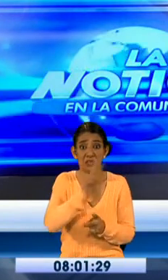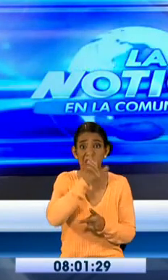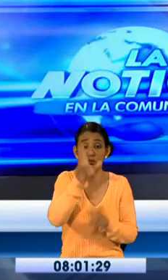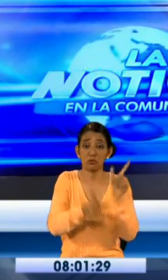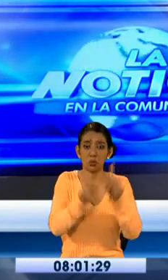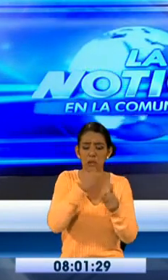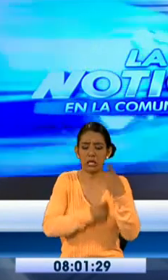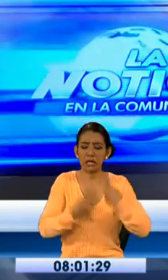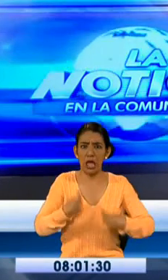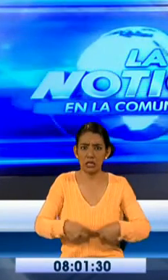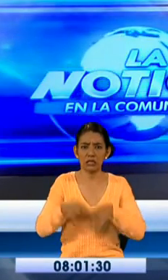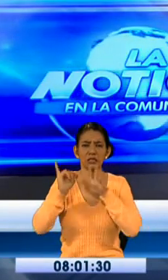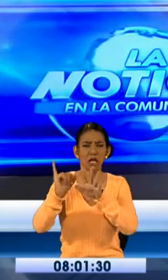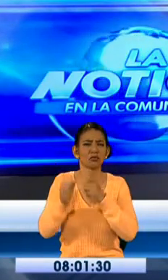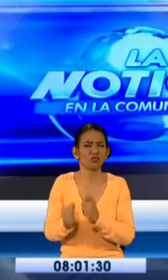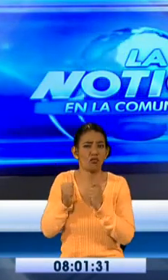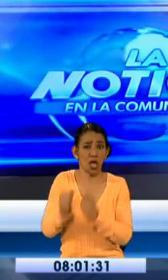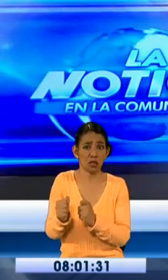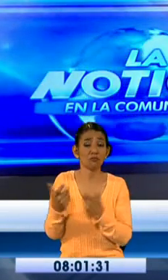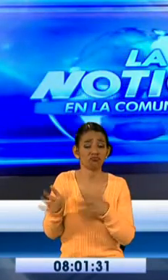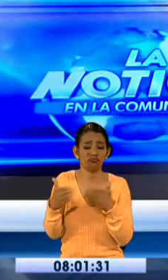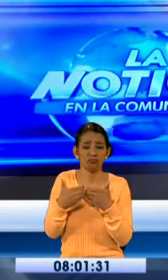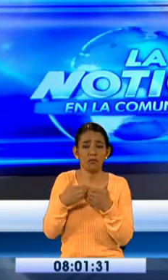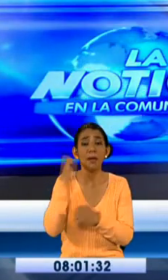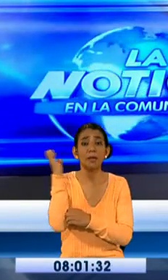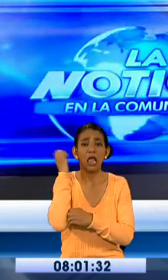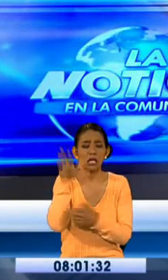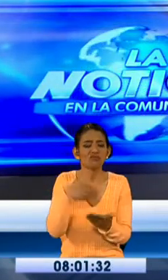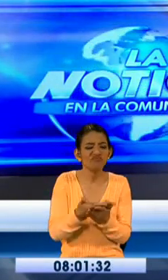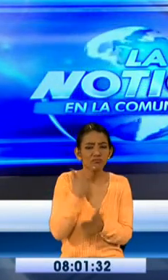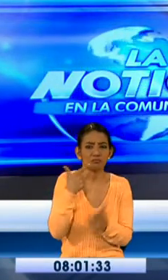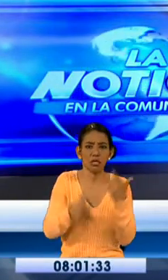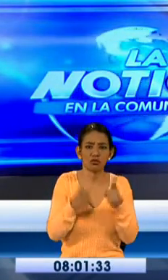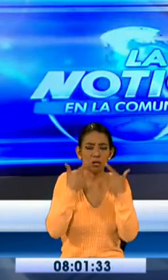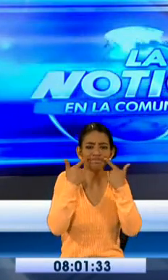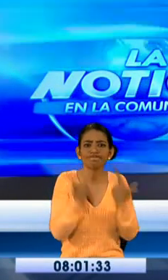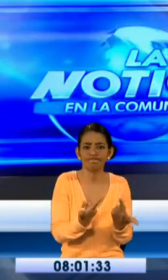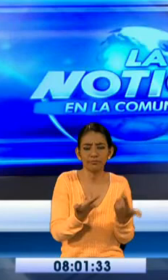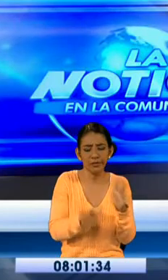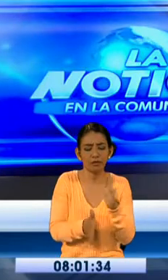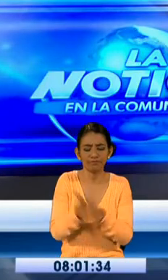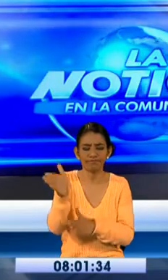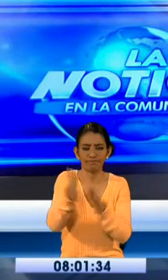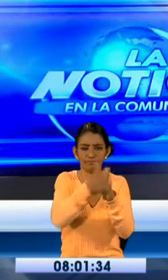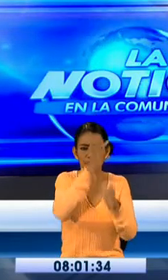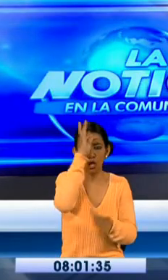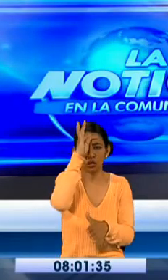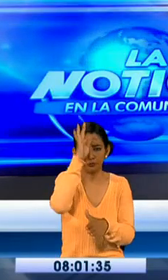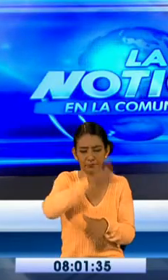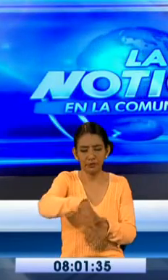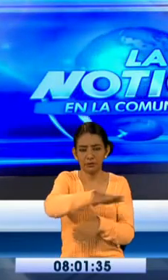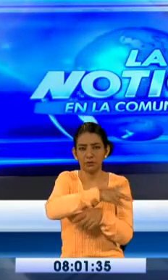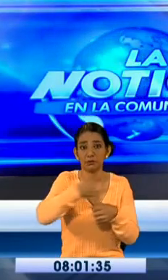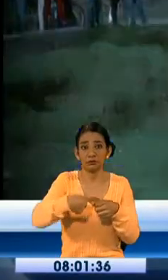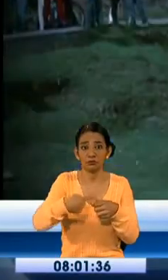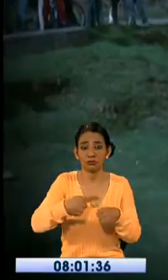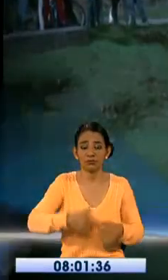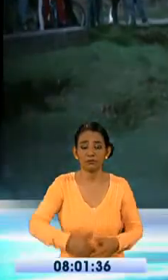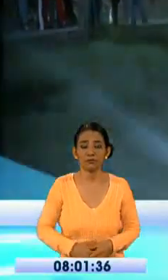ellas de gravedad. Equipos de emergencia acudieron al sitio para atender a las víctimas y trasladarlas a casas asistenciales de Quito.